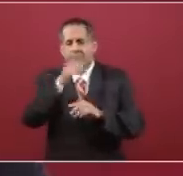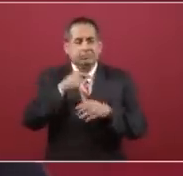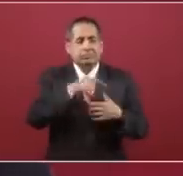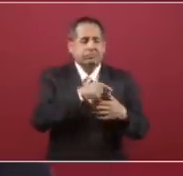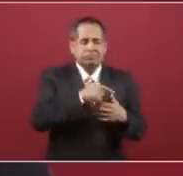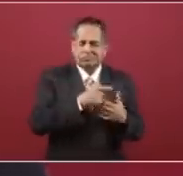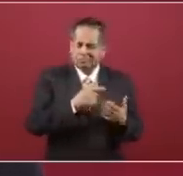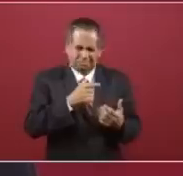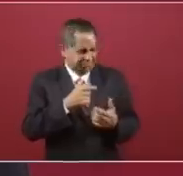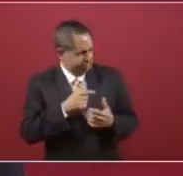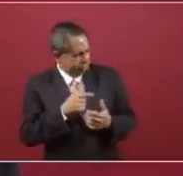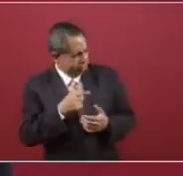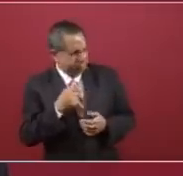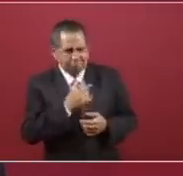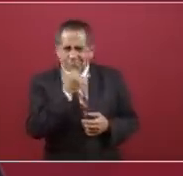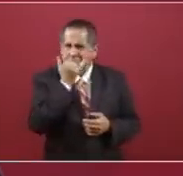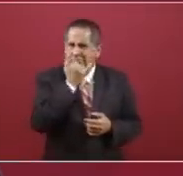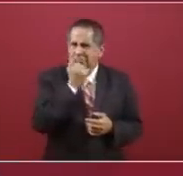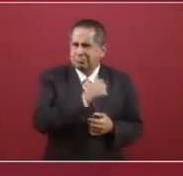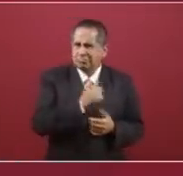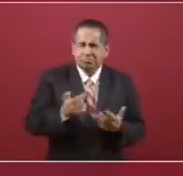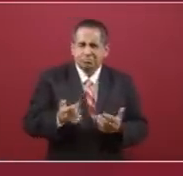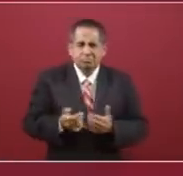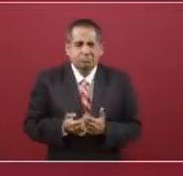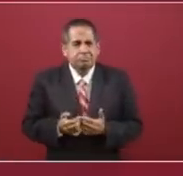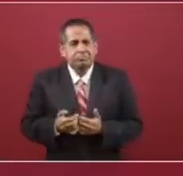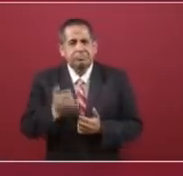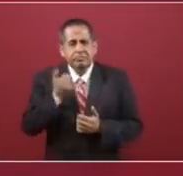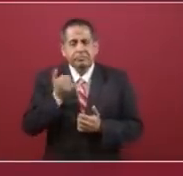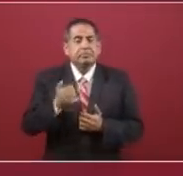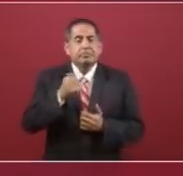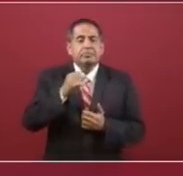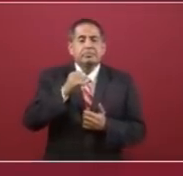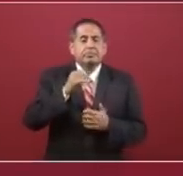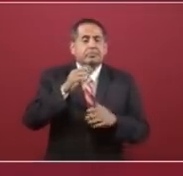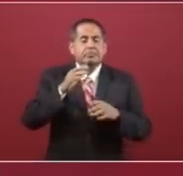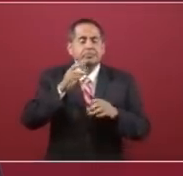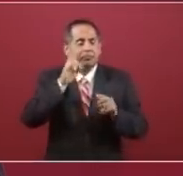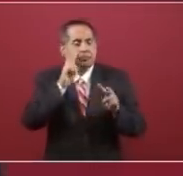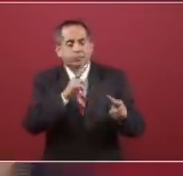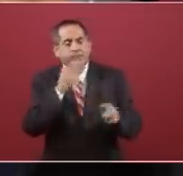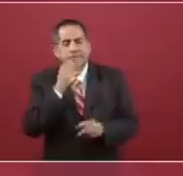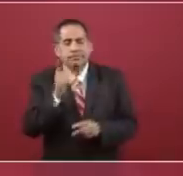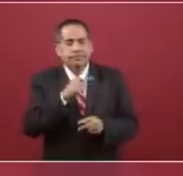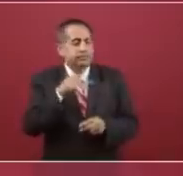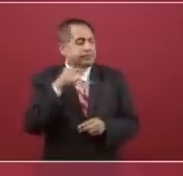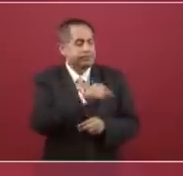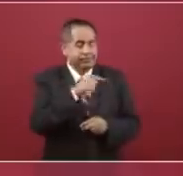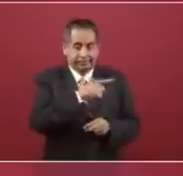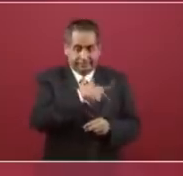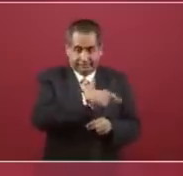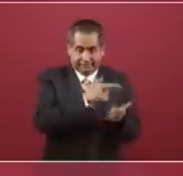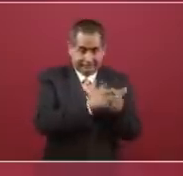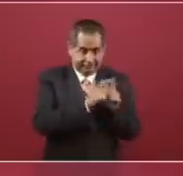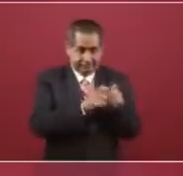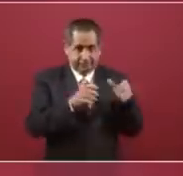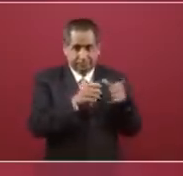Además, eh no se ve bien que solo